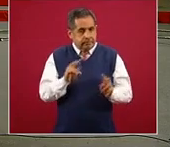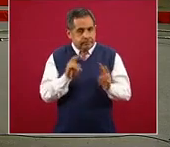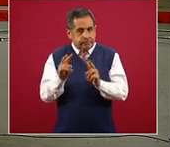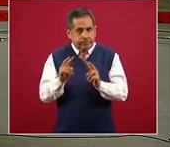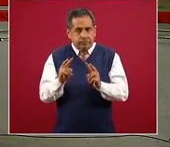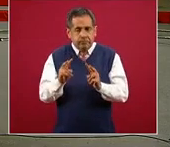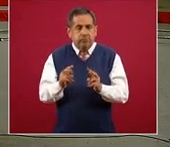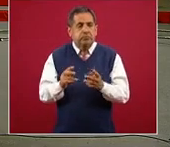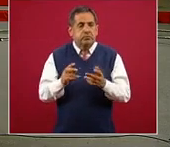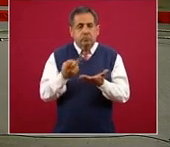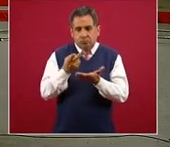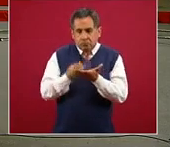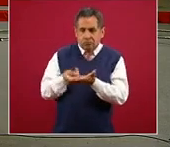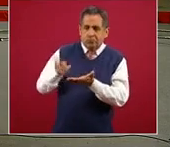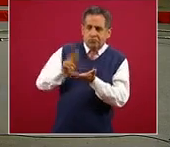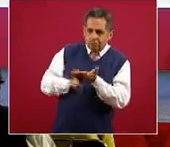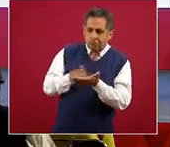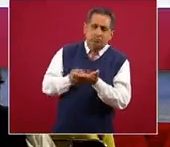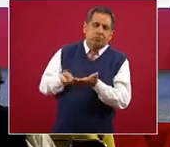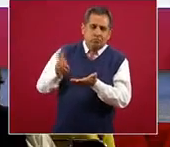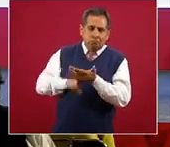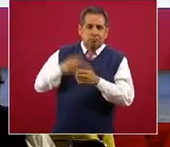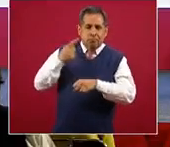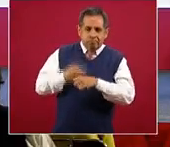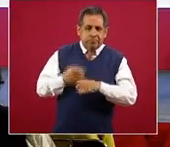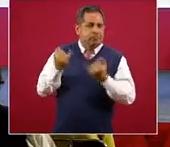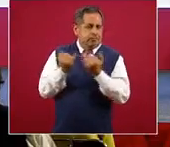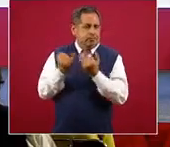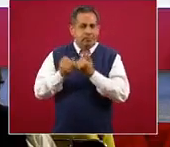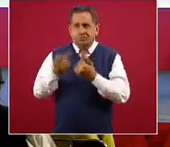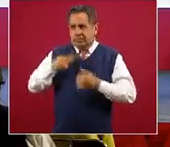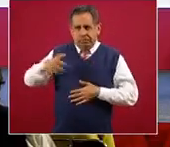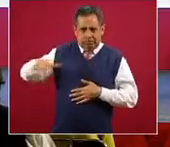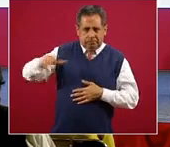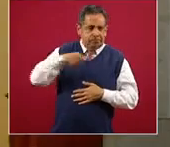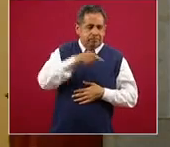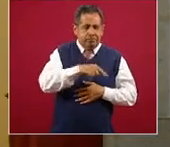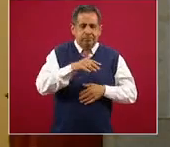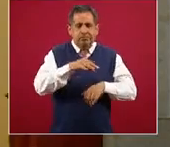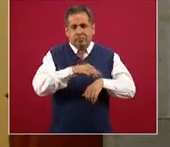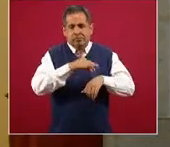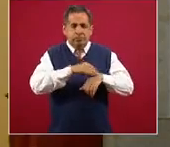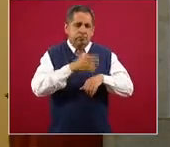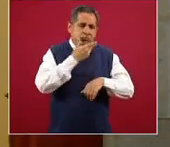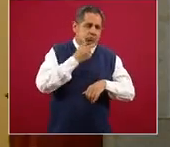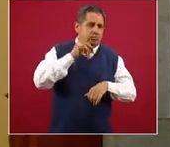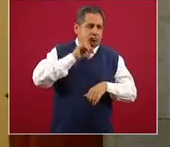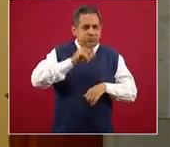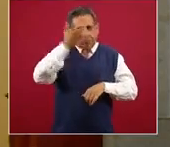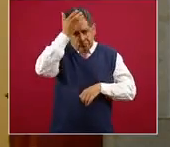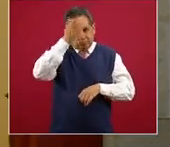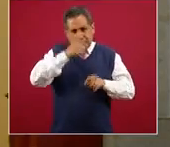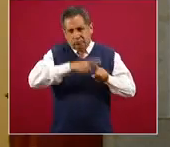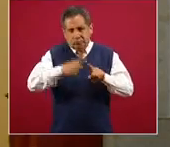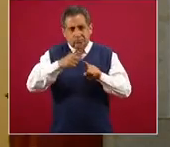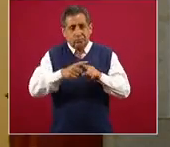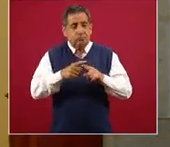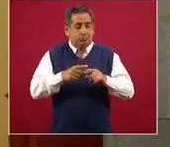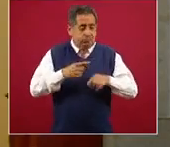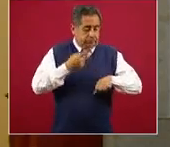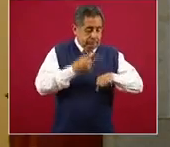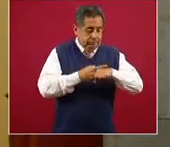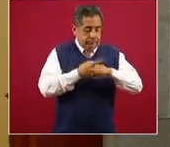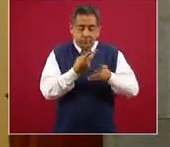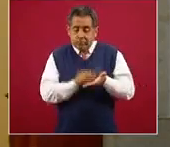las comorbilidades asociadas, así como lo vemos en la población general. Lógicamente, el grupo de profesionales de la salud también tiene